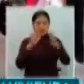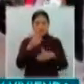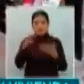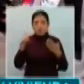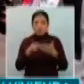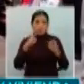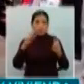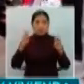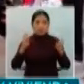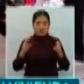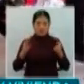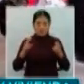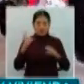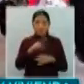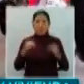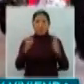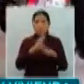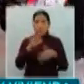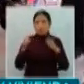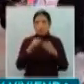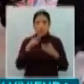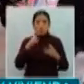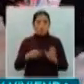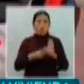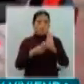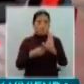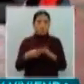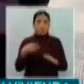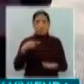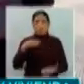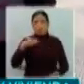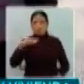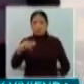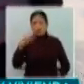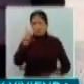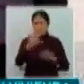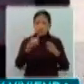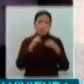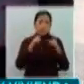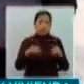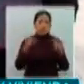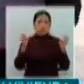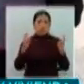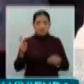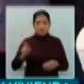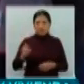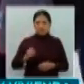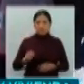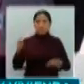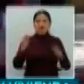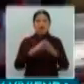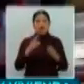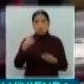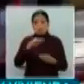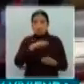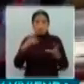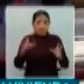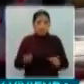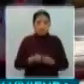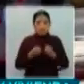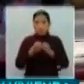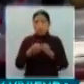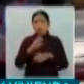población para que pueda ser voluntario censista, y nosotros necesitábamos lograr contar con más o